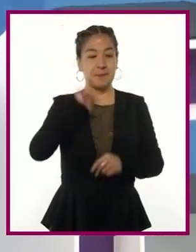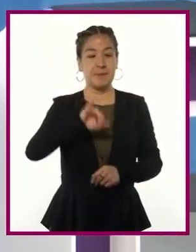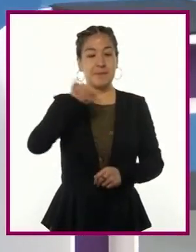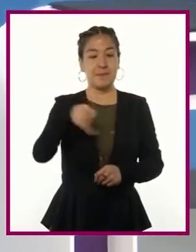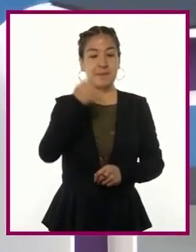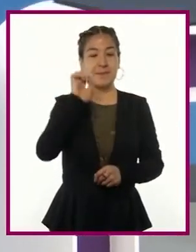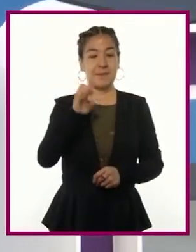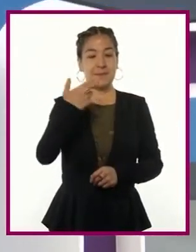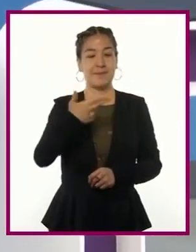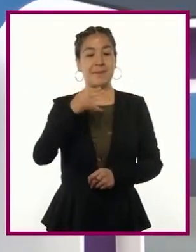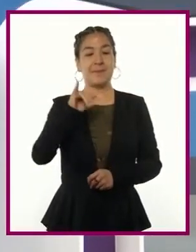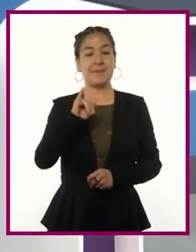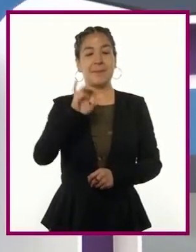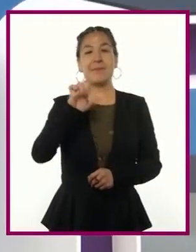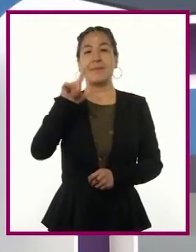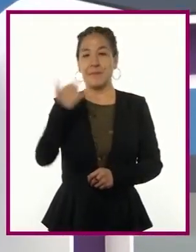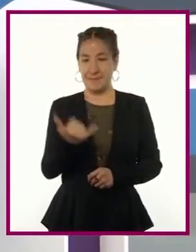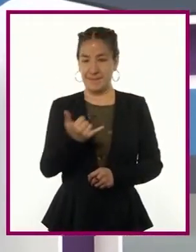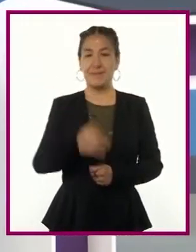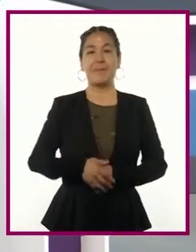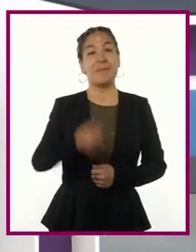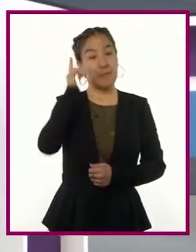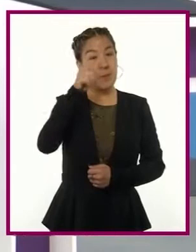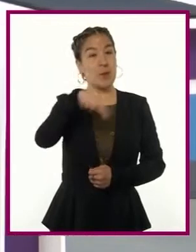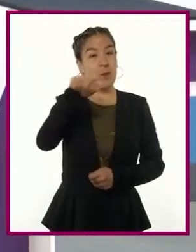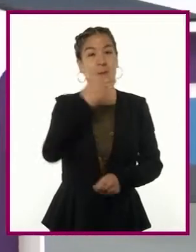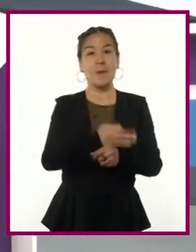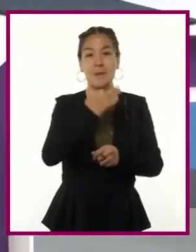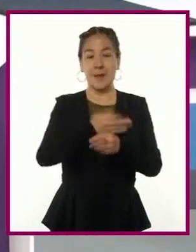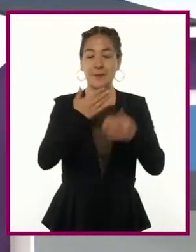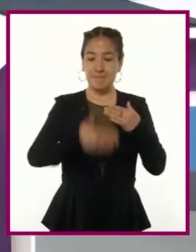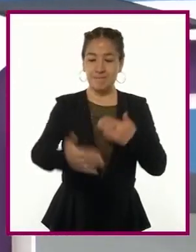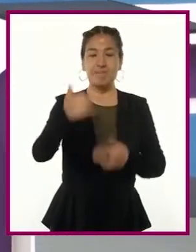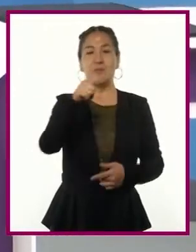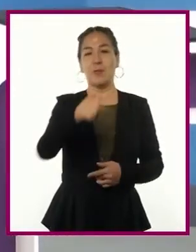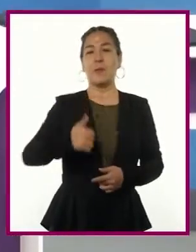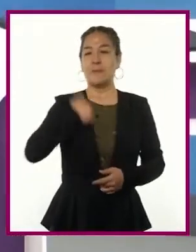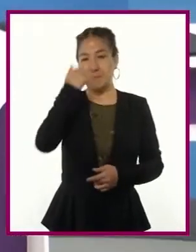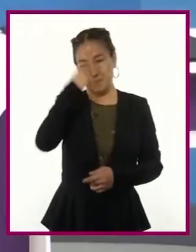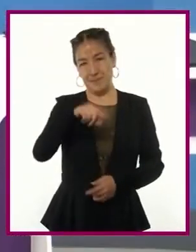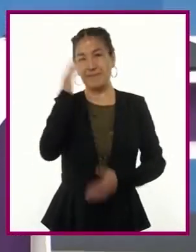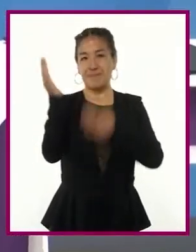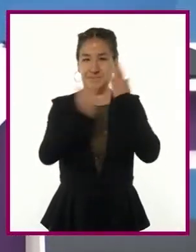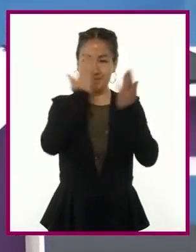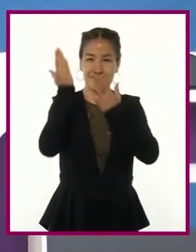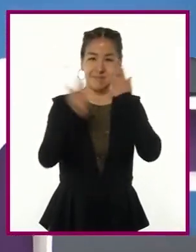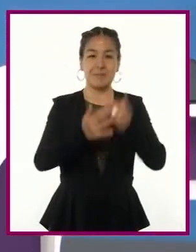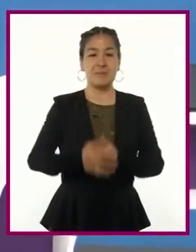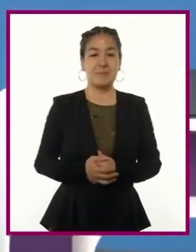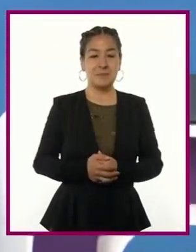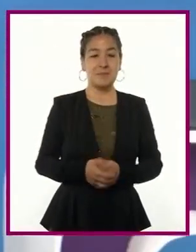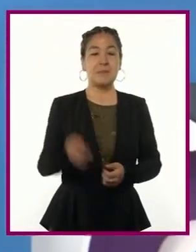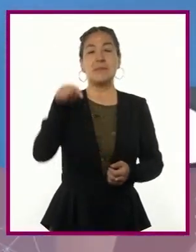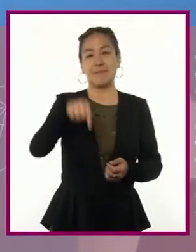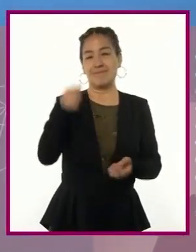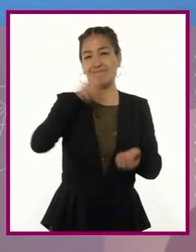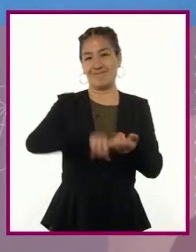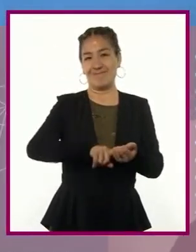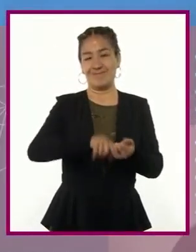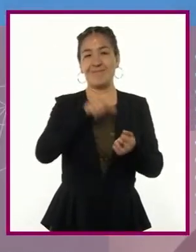Hernández y espero que en estos días estén aprovechando la oportunidad de estudiar en esta modalidad, a través de Aprende en